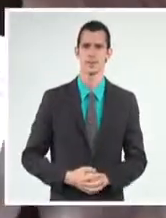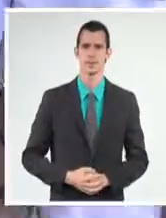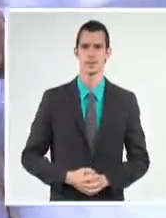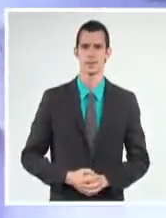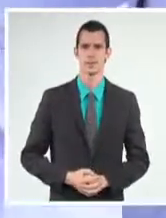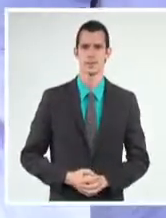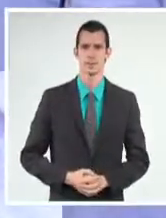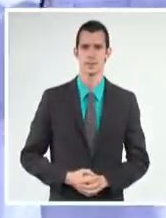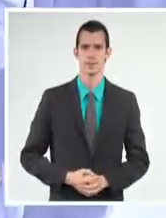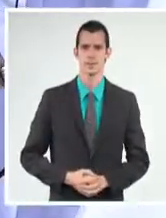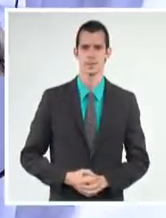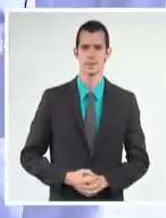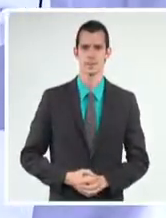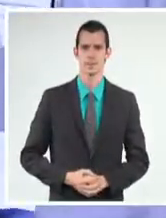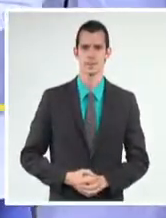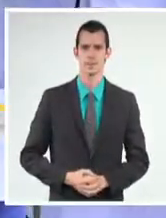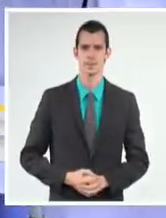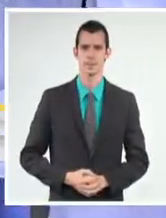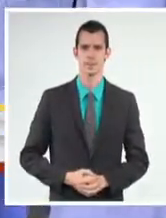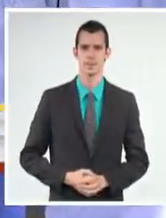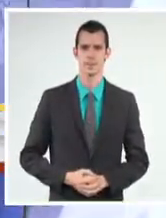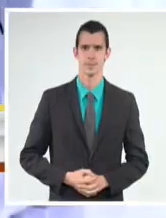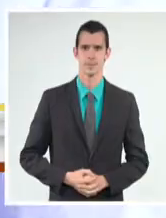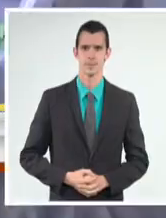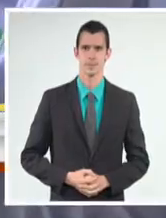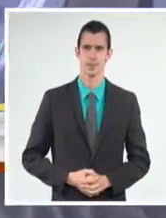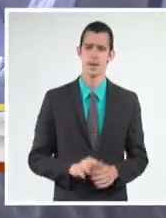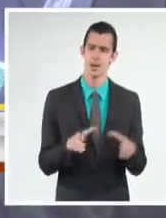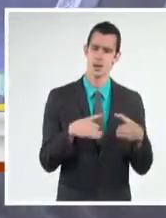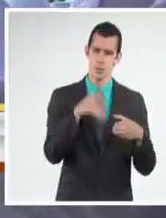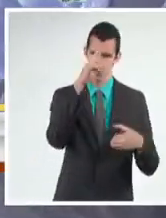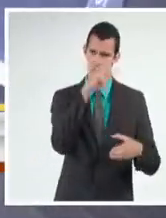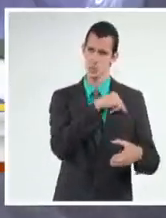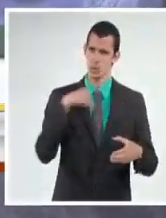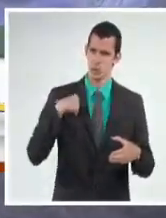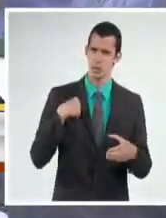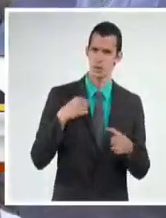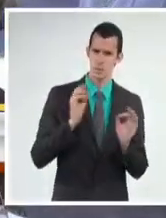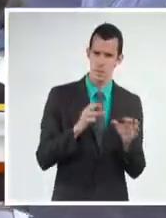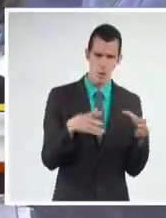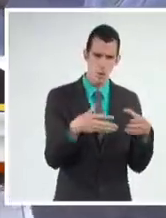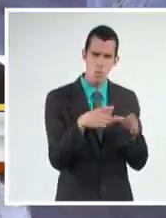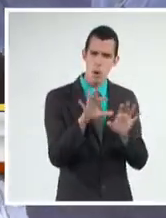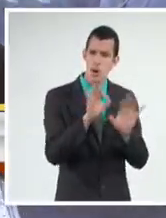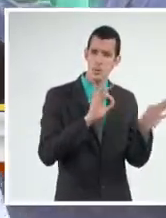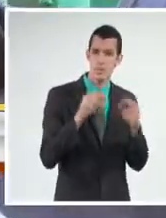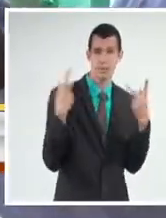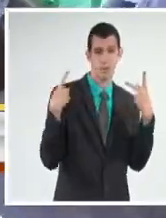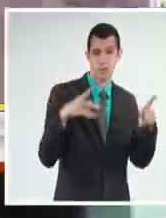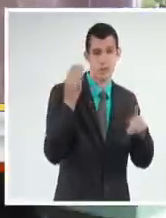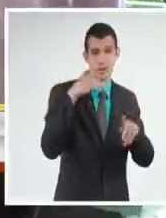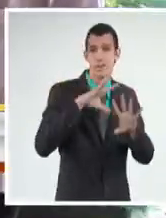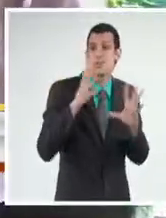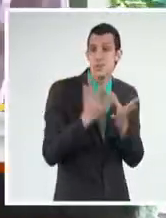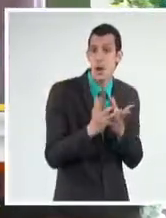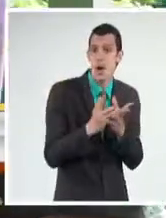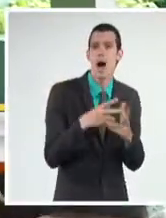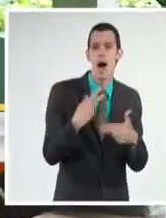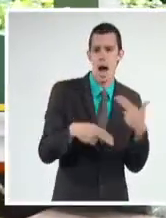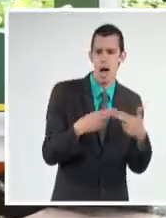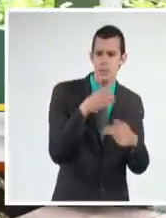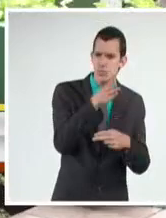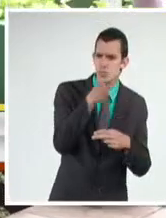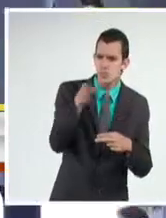El ejército de batas blancas recorre Cuba para llevar la salud allí donde el pueblo lo necesite. 54 colaboradores